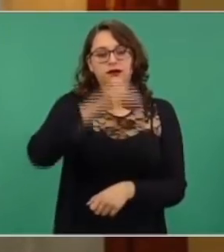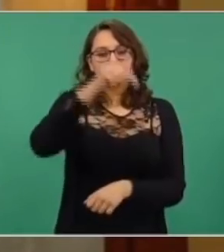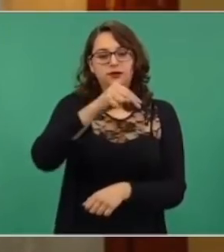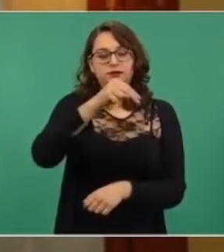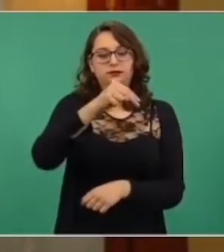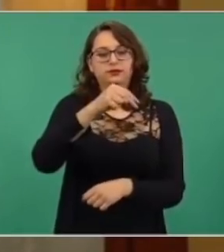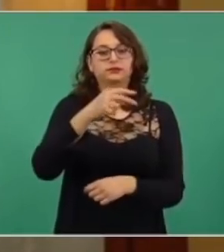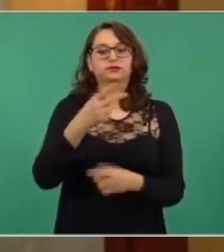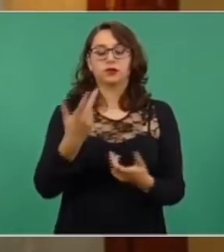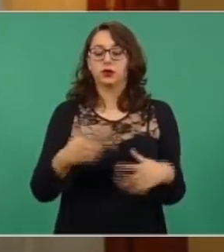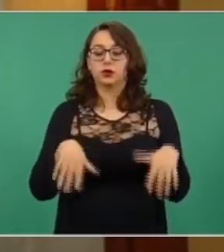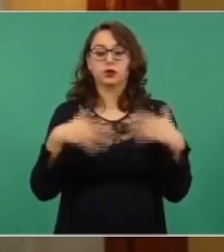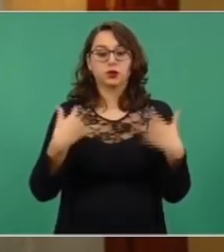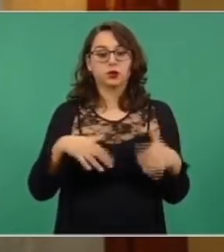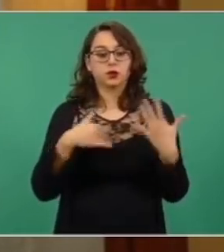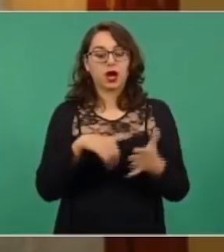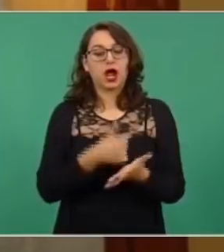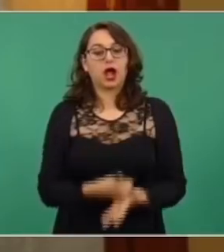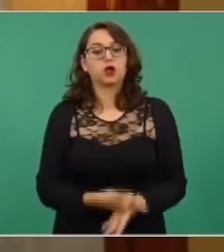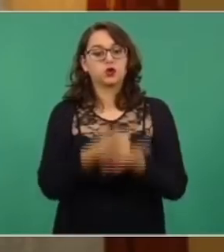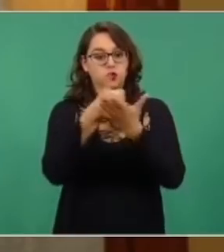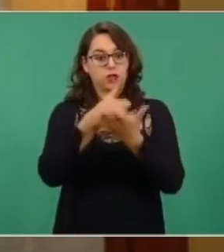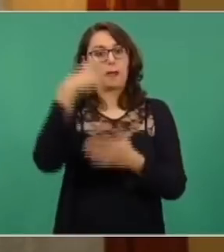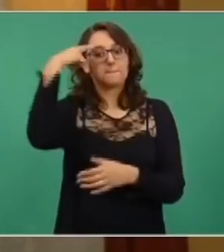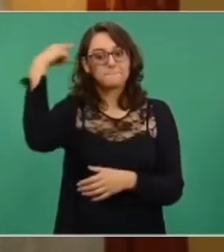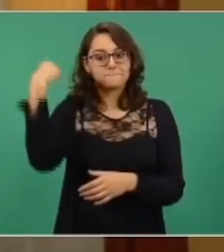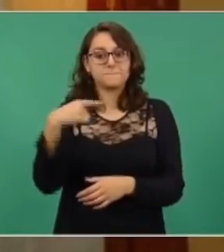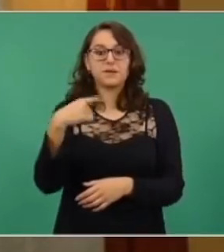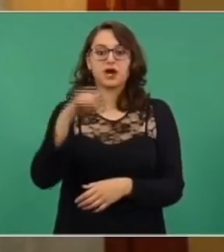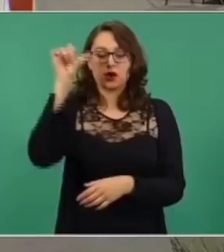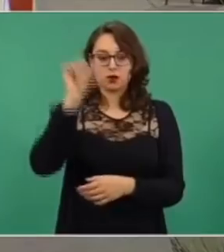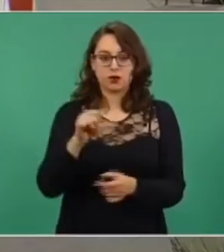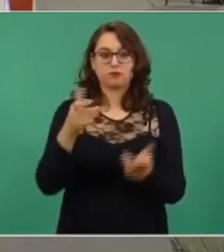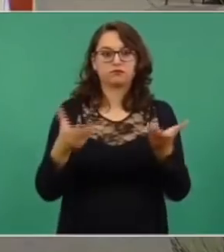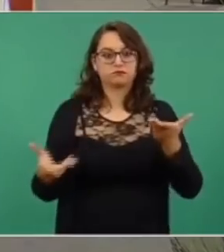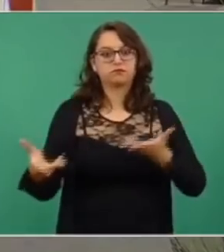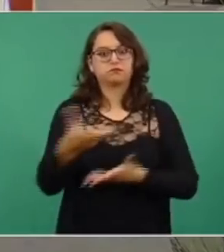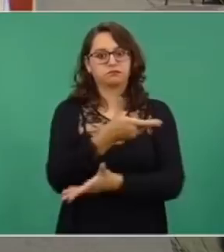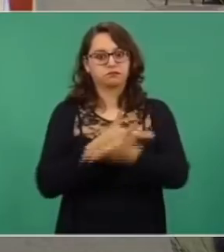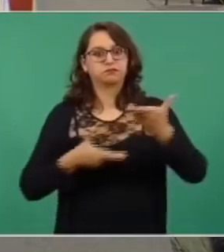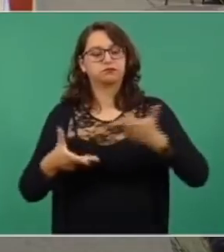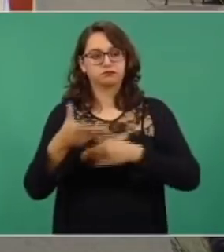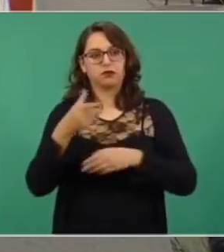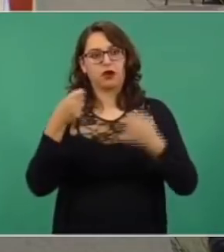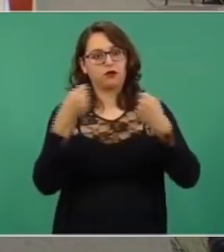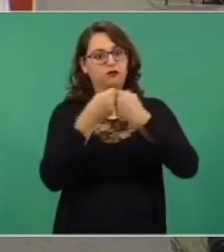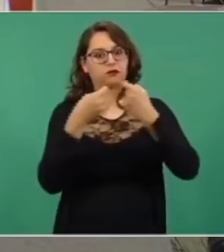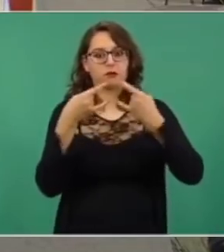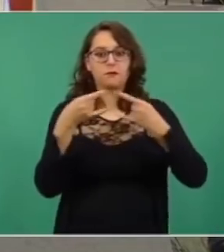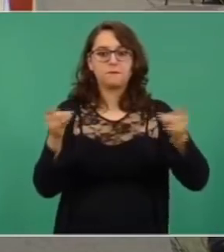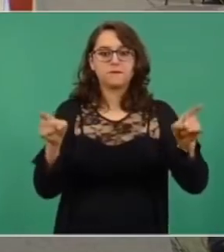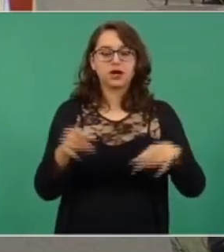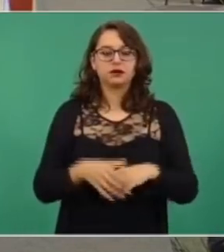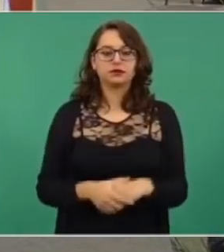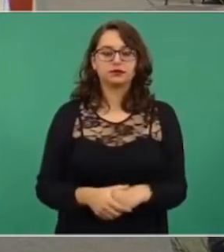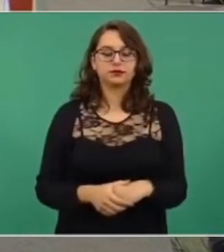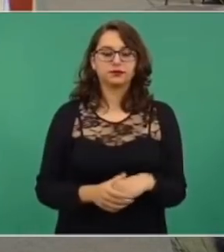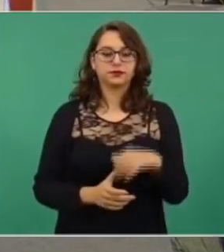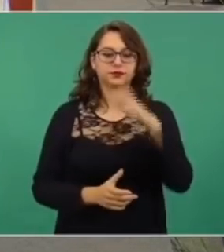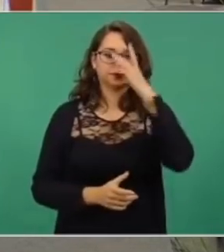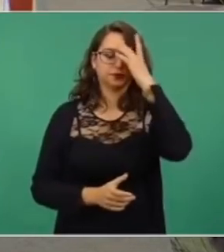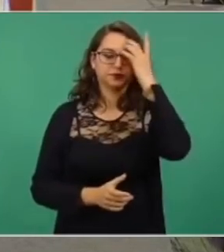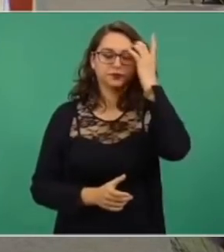de las acciones que ayudan precisamente el día de hoy a la reapertura de la frontera.